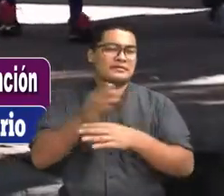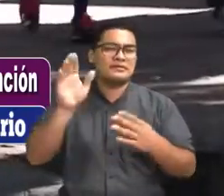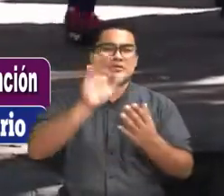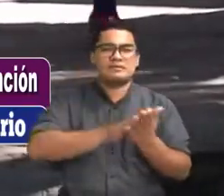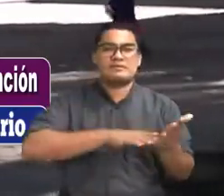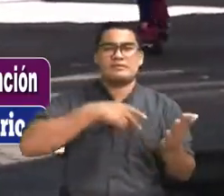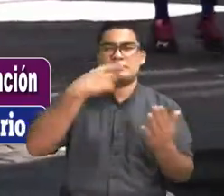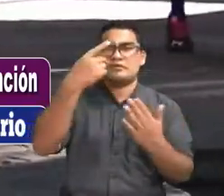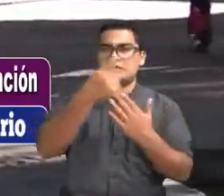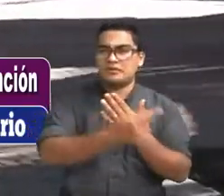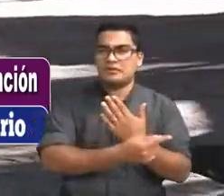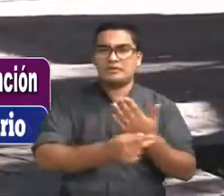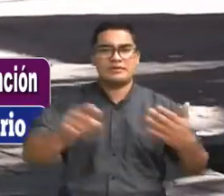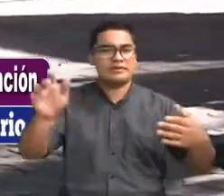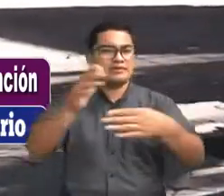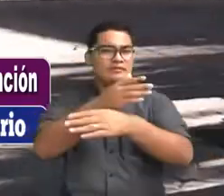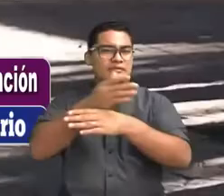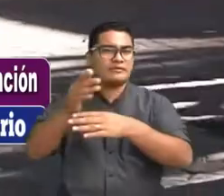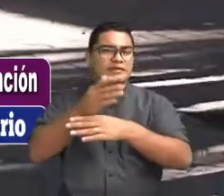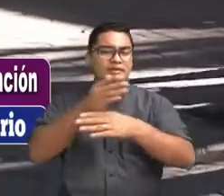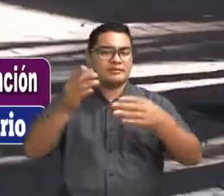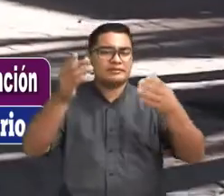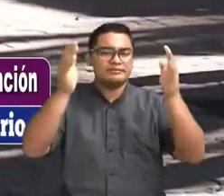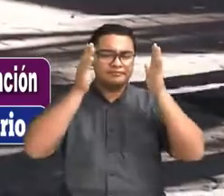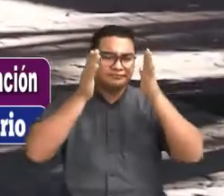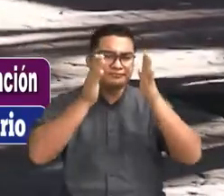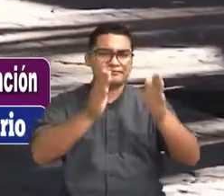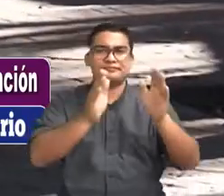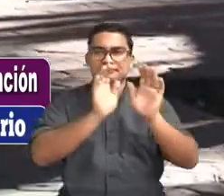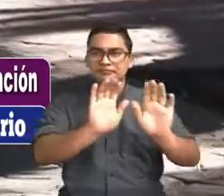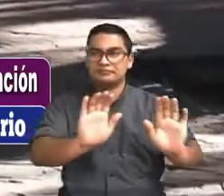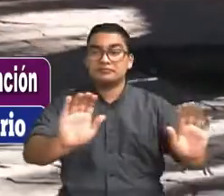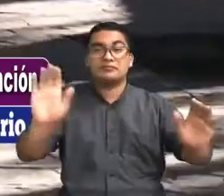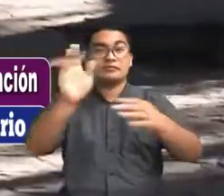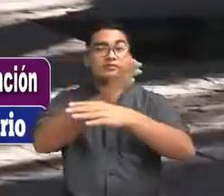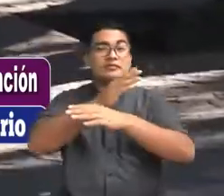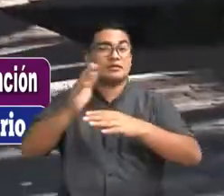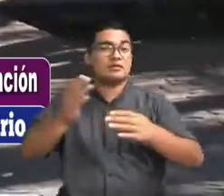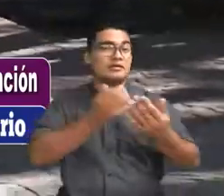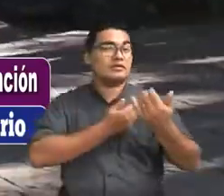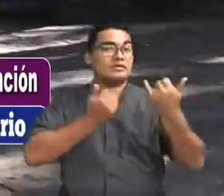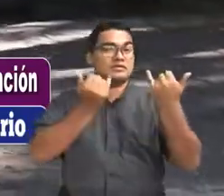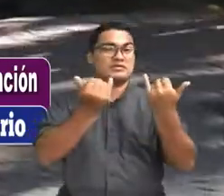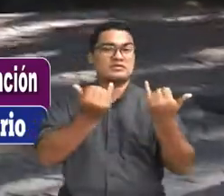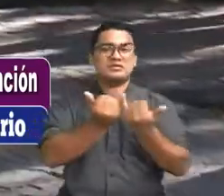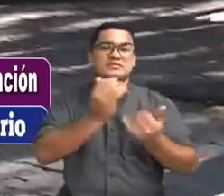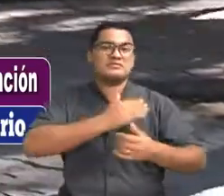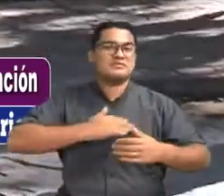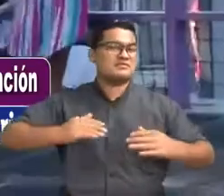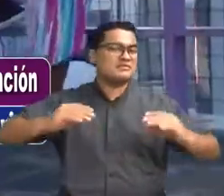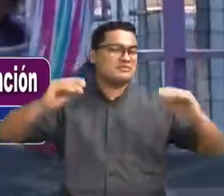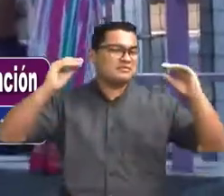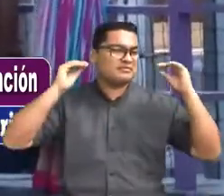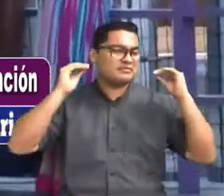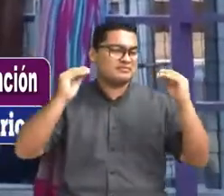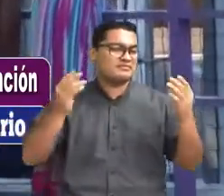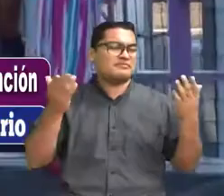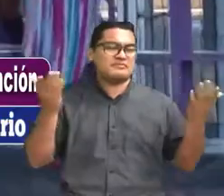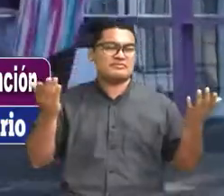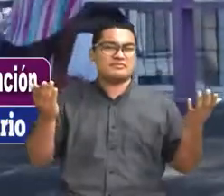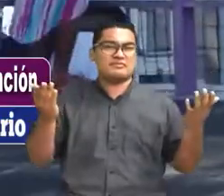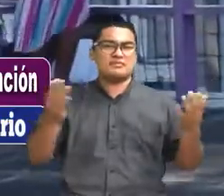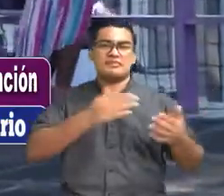han sido traducidos en todos esos servicios que a través de las instituciones del Estado, pues son los que